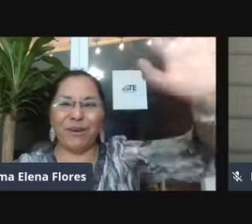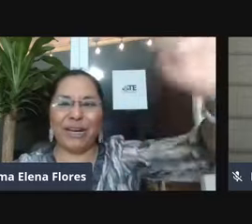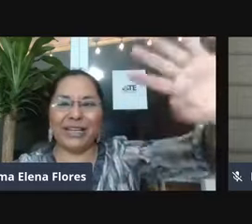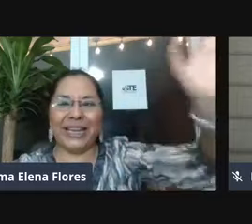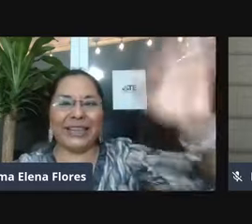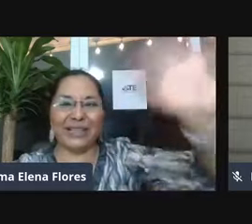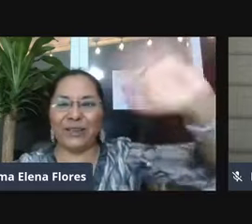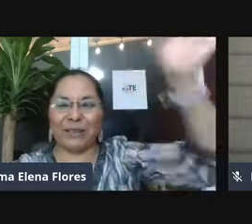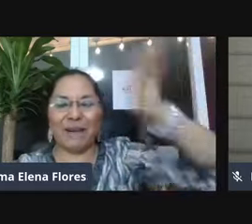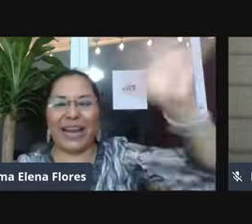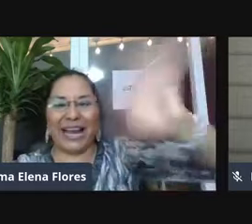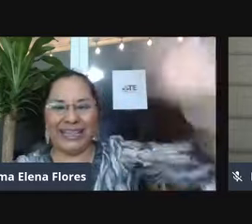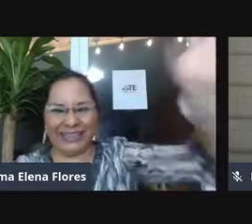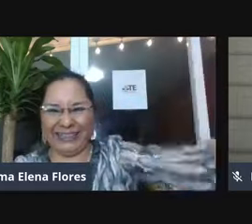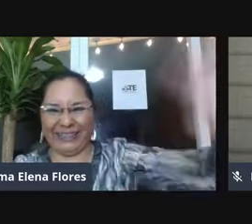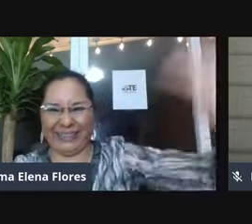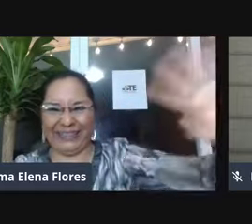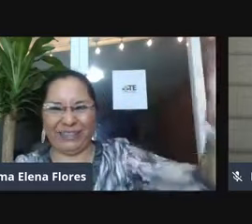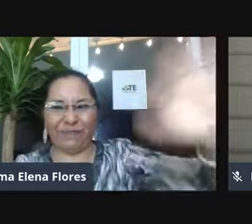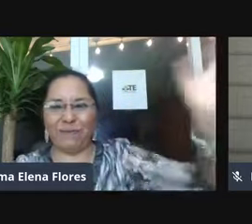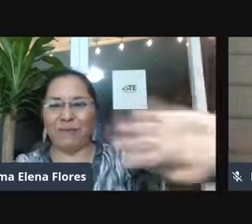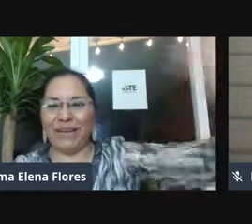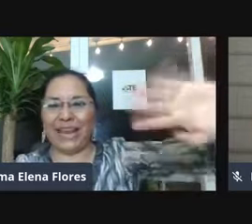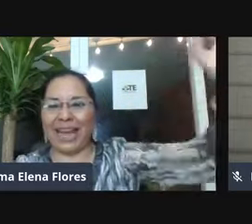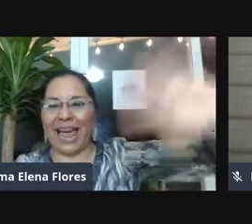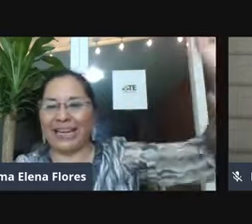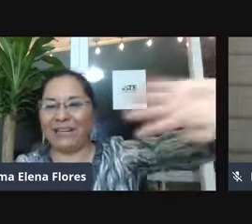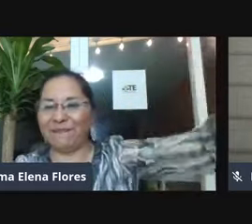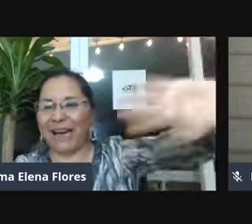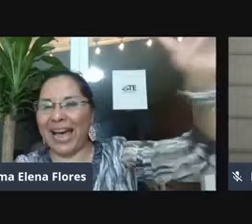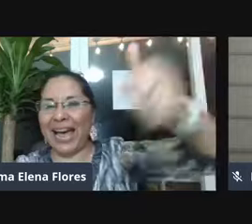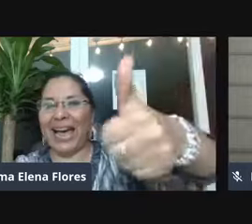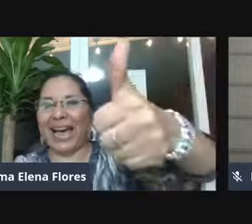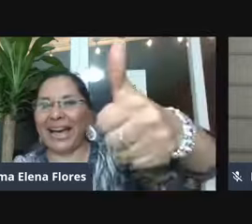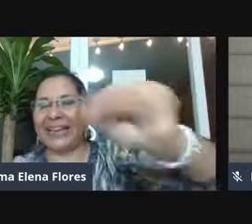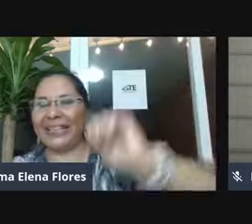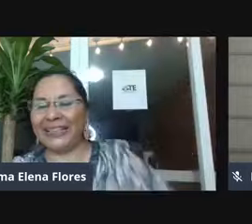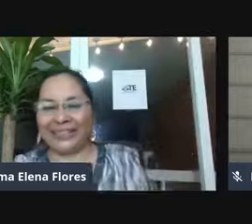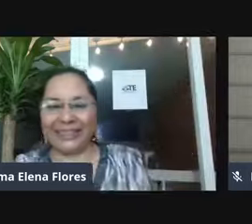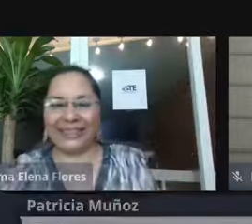Gracias, amigo. Excelente inicio de semana. Nos vemos mañana. Bye.